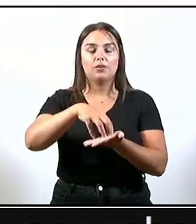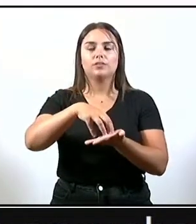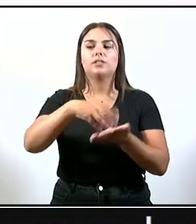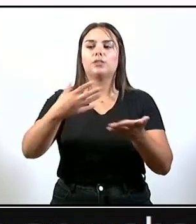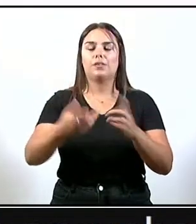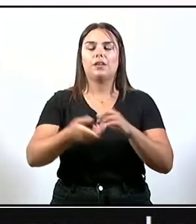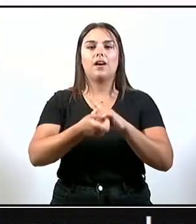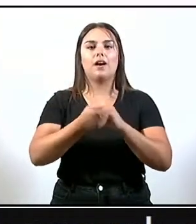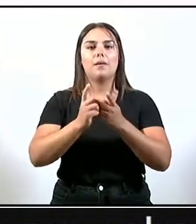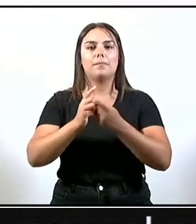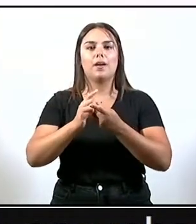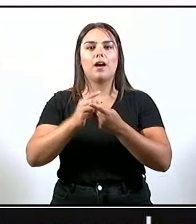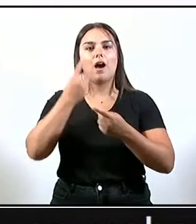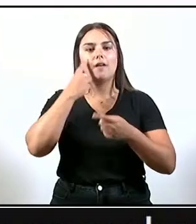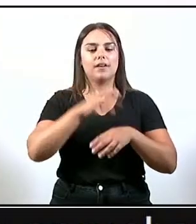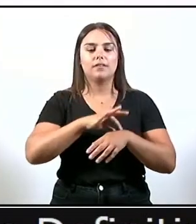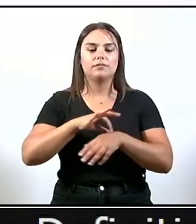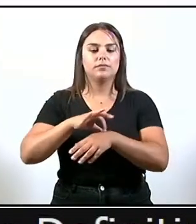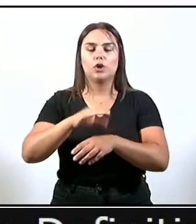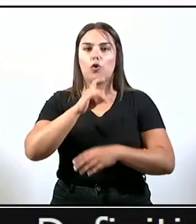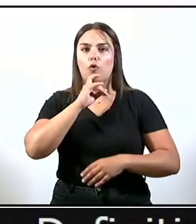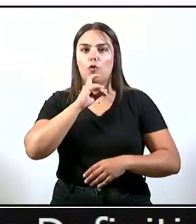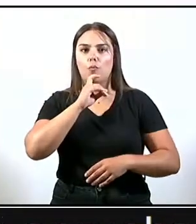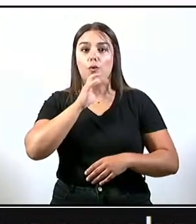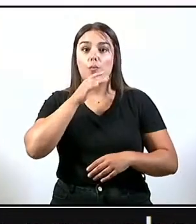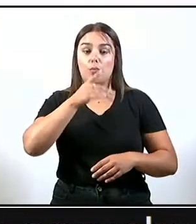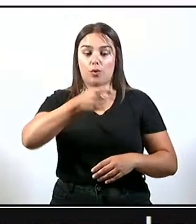su recorrido como consecuencia de la nueva rotonda